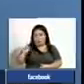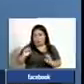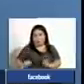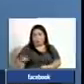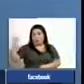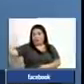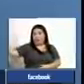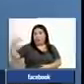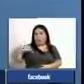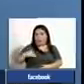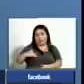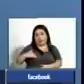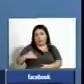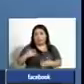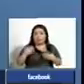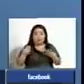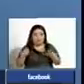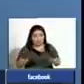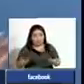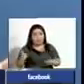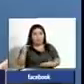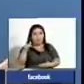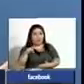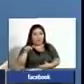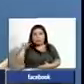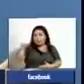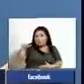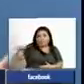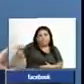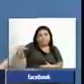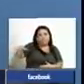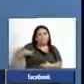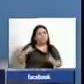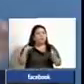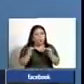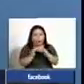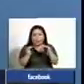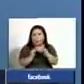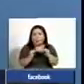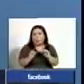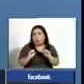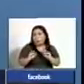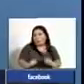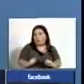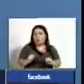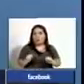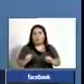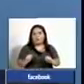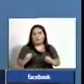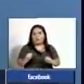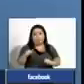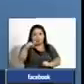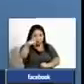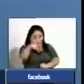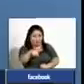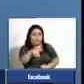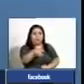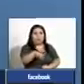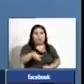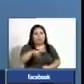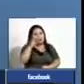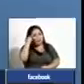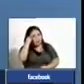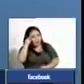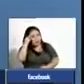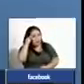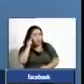para acá. Mucho de lo que sucede en esos escenarios lo podemos plantear también en estos escenarios hipotéticos que